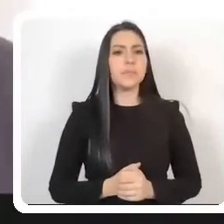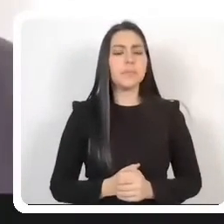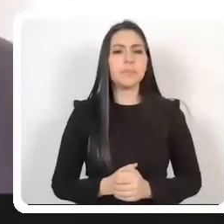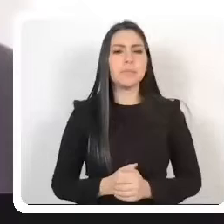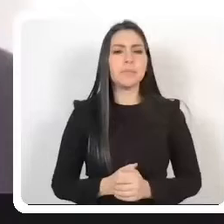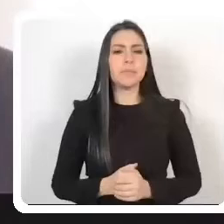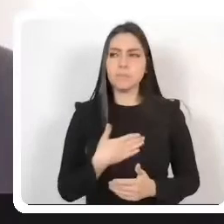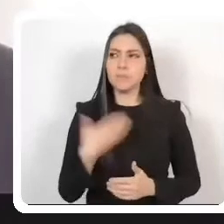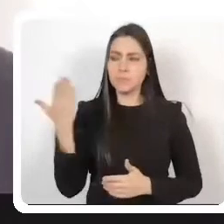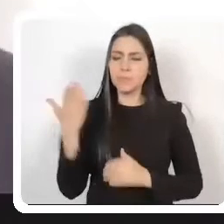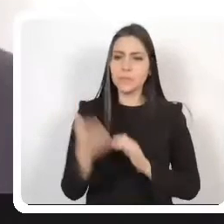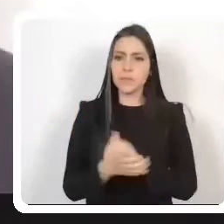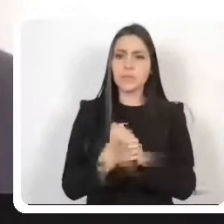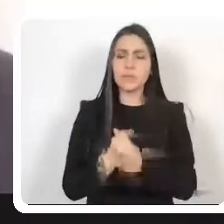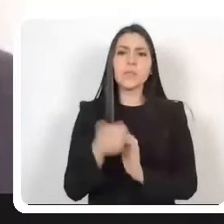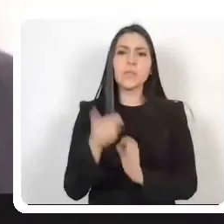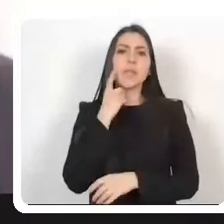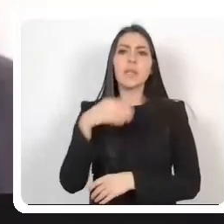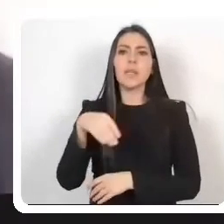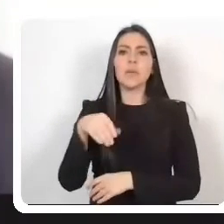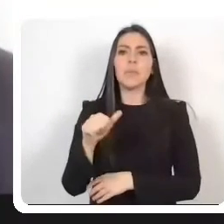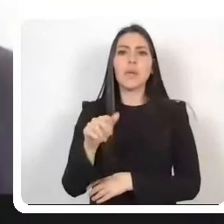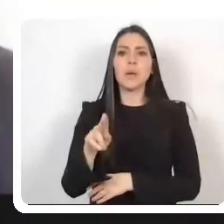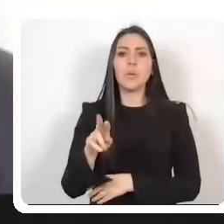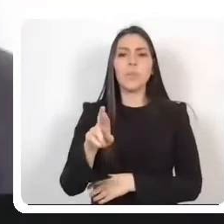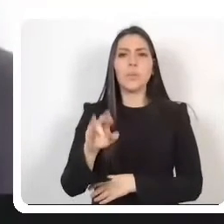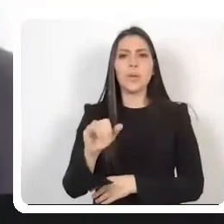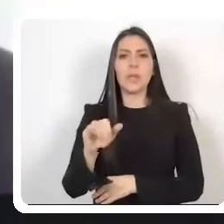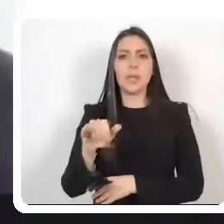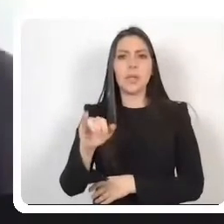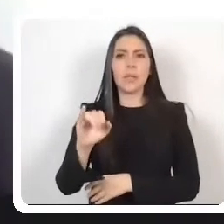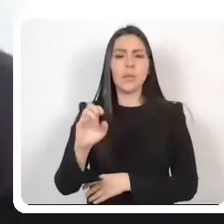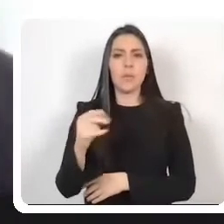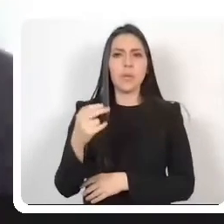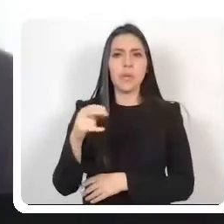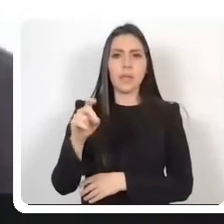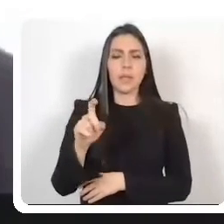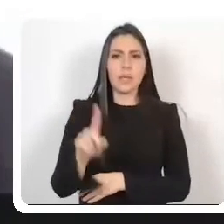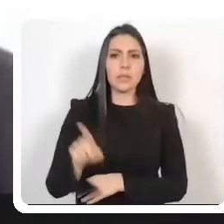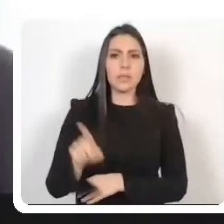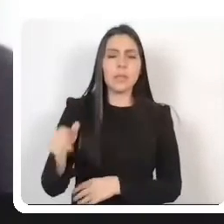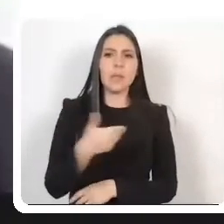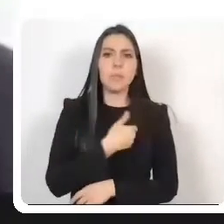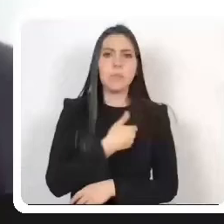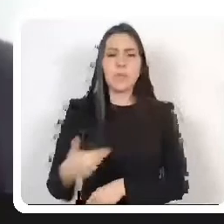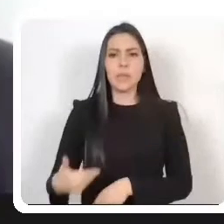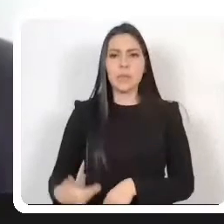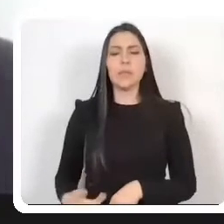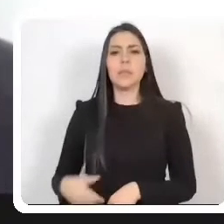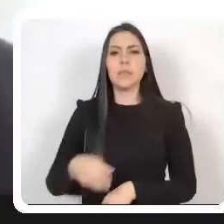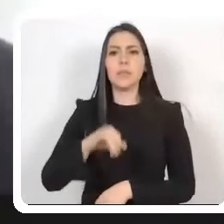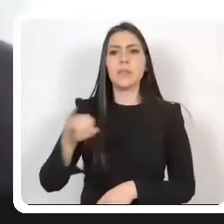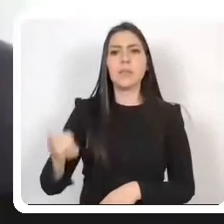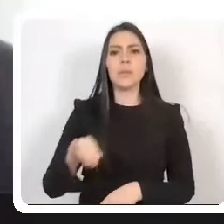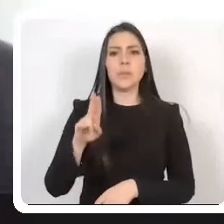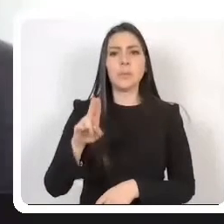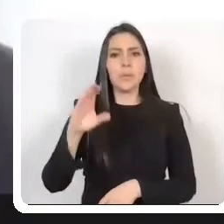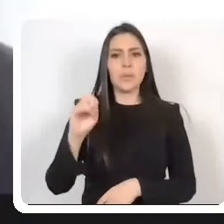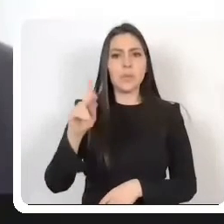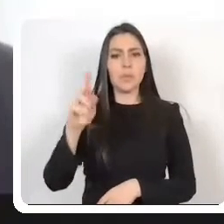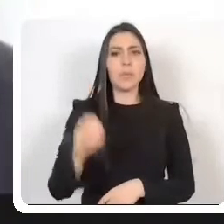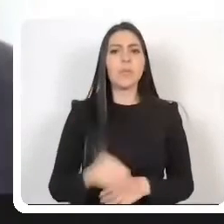al diputado Maurilio Hernández González, presidente de la Junta de Coordinación Política, a mis